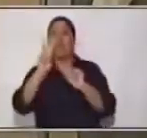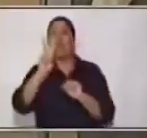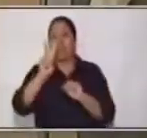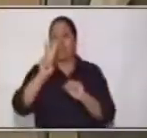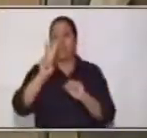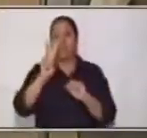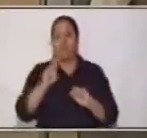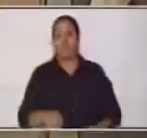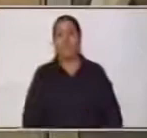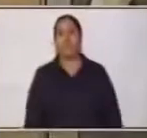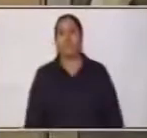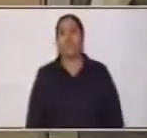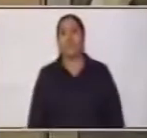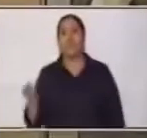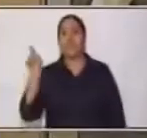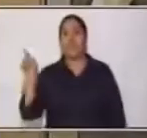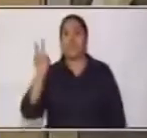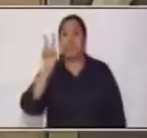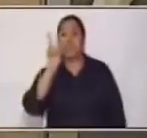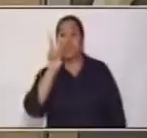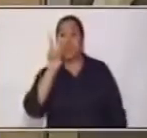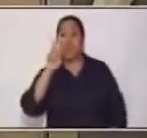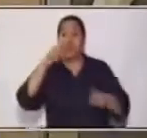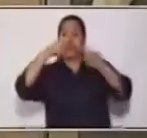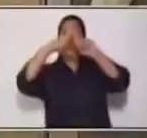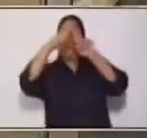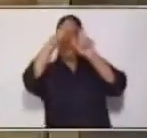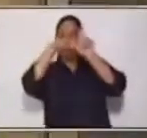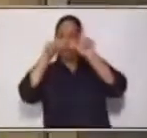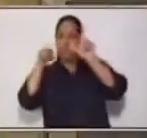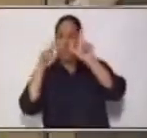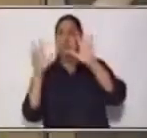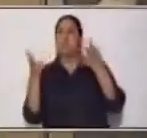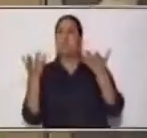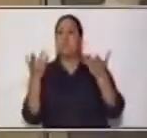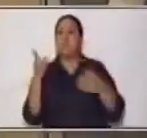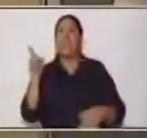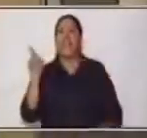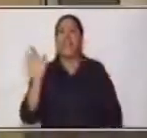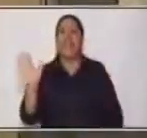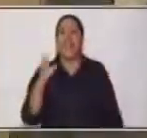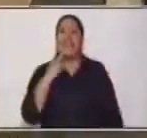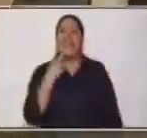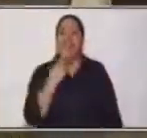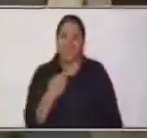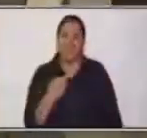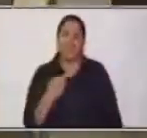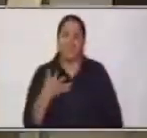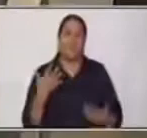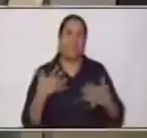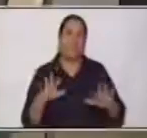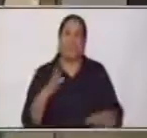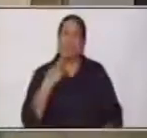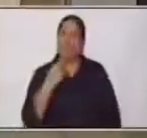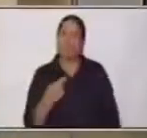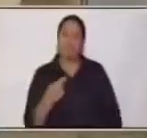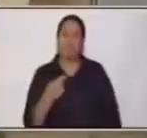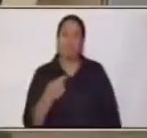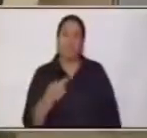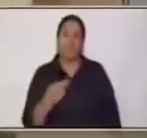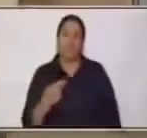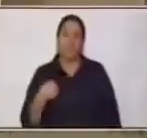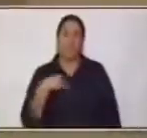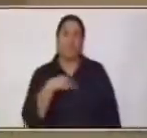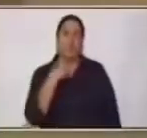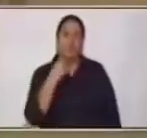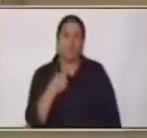12. ¿Y estas dos coordenadas qué se convertirían? En nuestra respuesta. Así es. Ya tenemos la respuesta. Ya tenemos nuestra